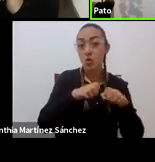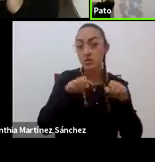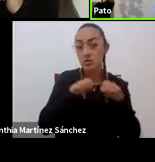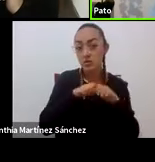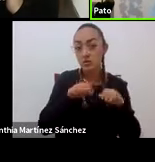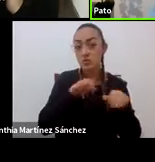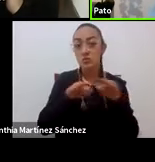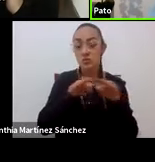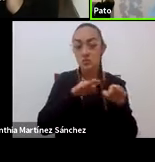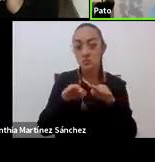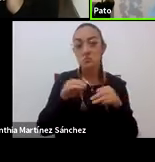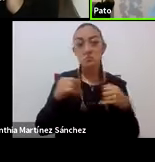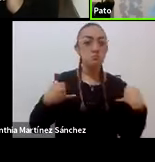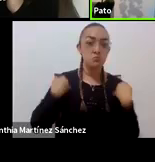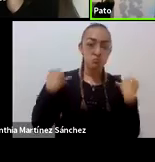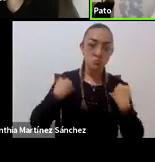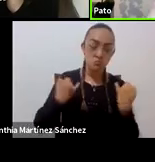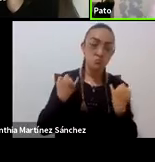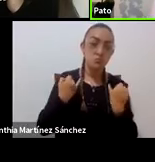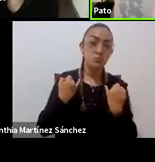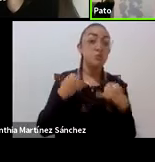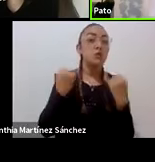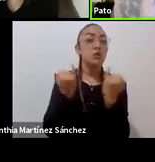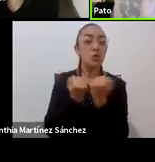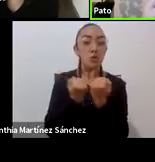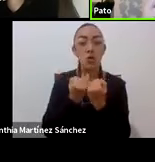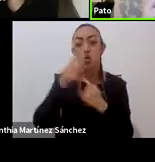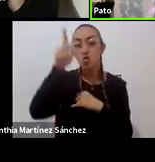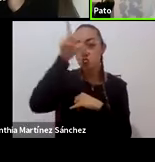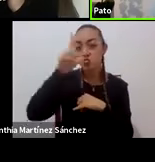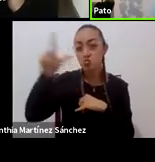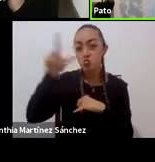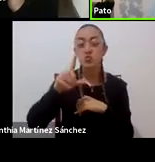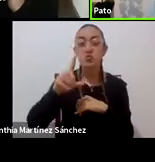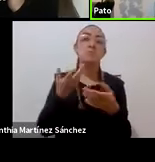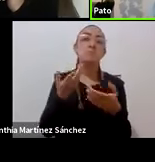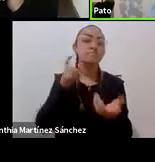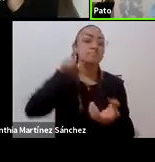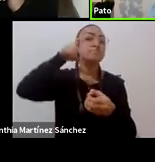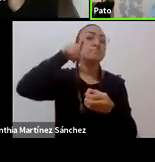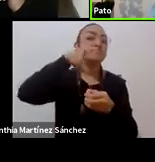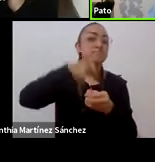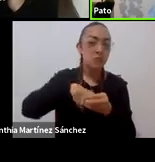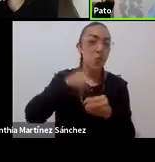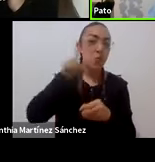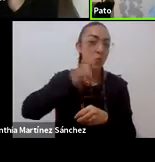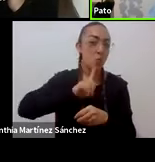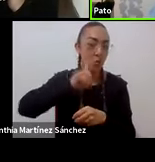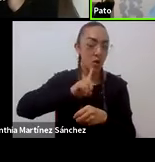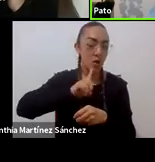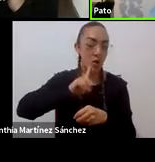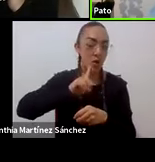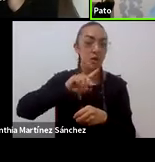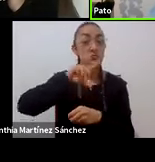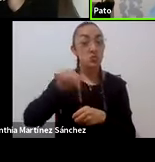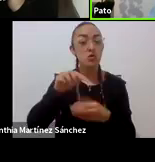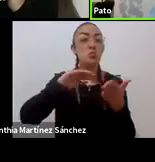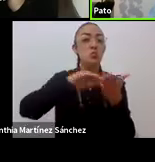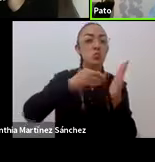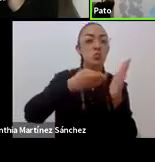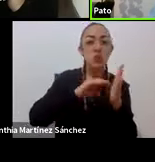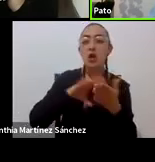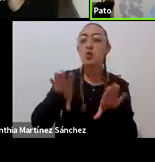lunas de la Secretaría de las Mujeres y se va armando toda una estrategia que busca la resiliencia